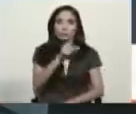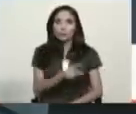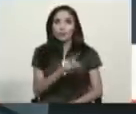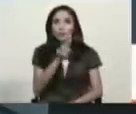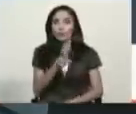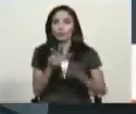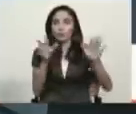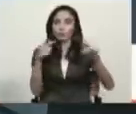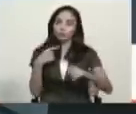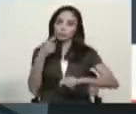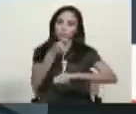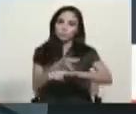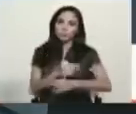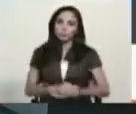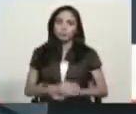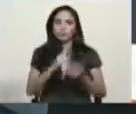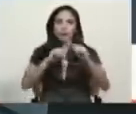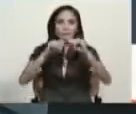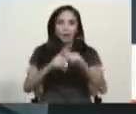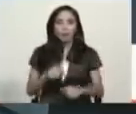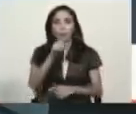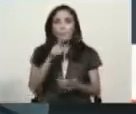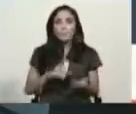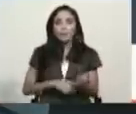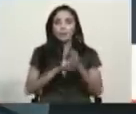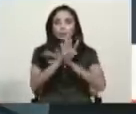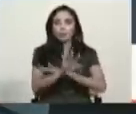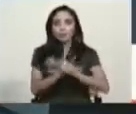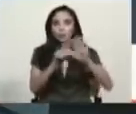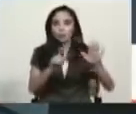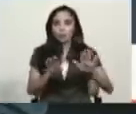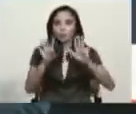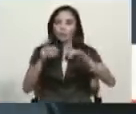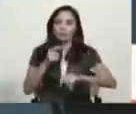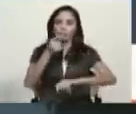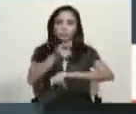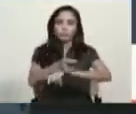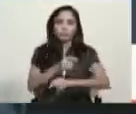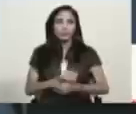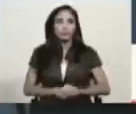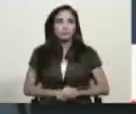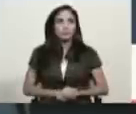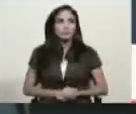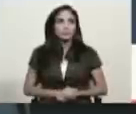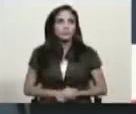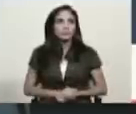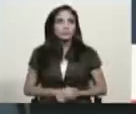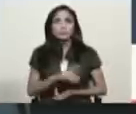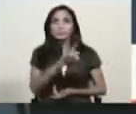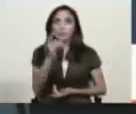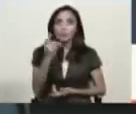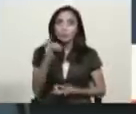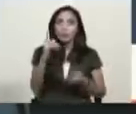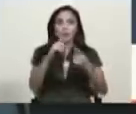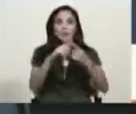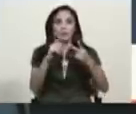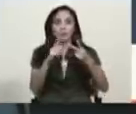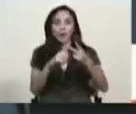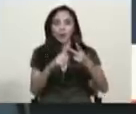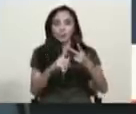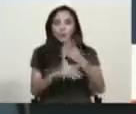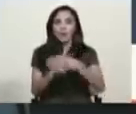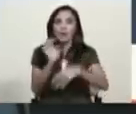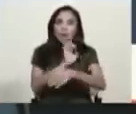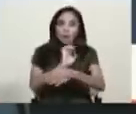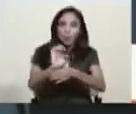128 para llegar a 1.469 estudiantes de Bolivia,